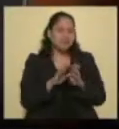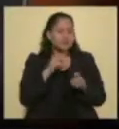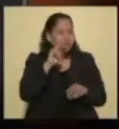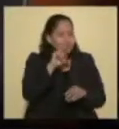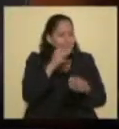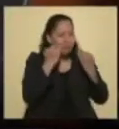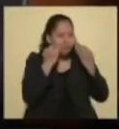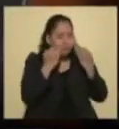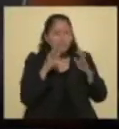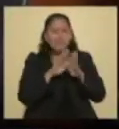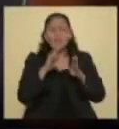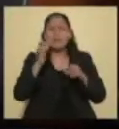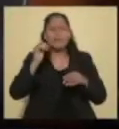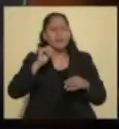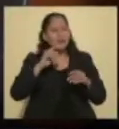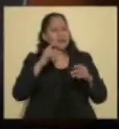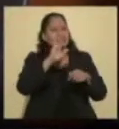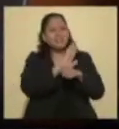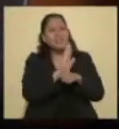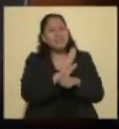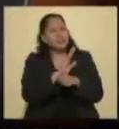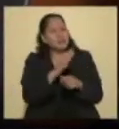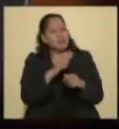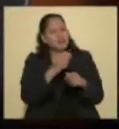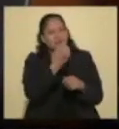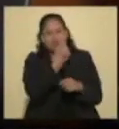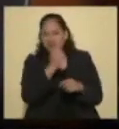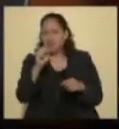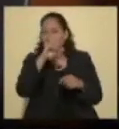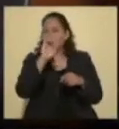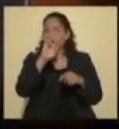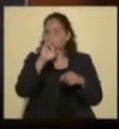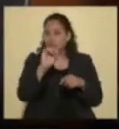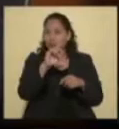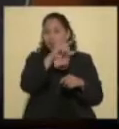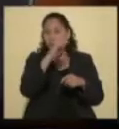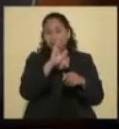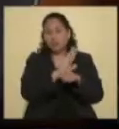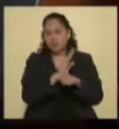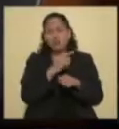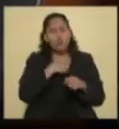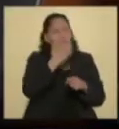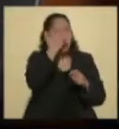ver toda esa época de auge del cine mexicano.